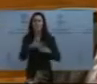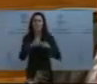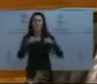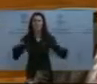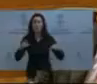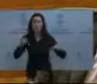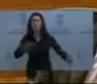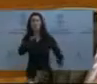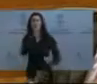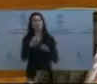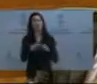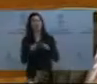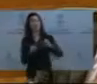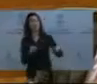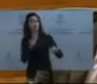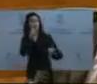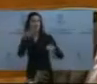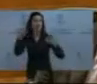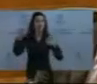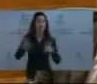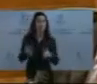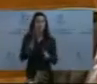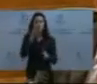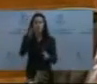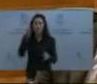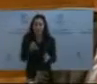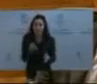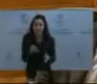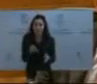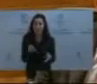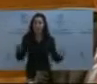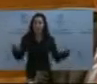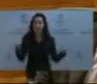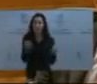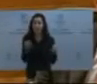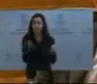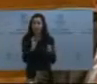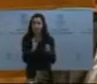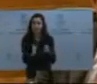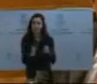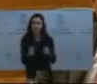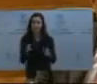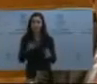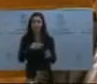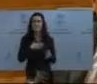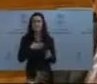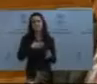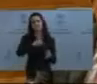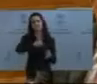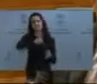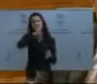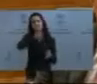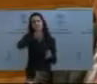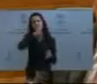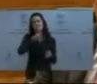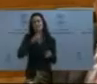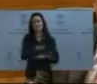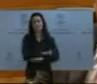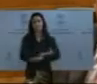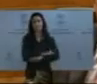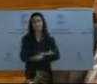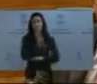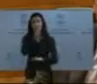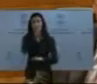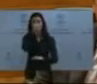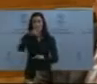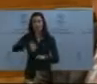base de su proyecto político, pero que en realidad se dedicó a robar a nuestros mayores. El Gobierno socialista de Asturias